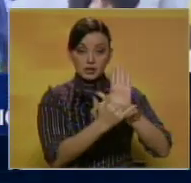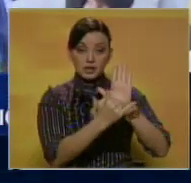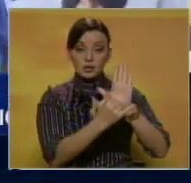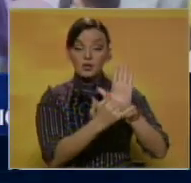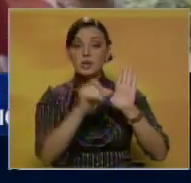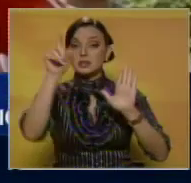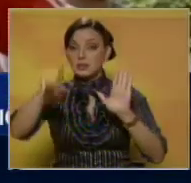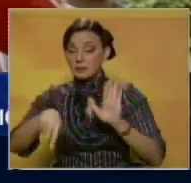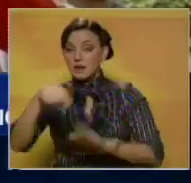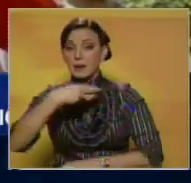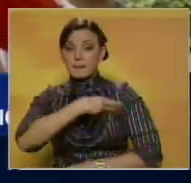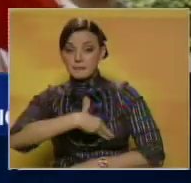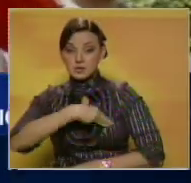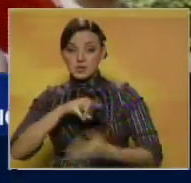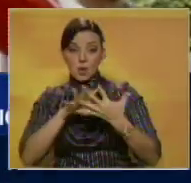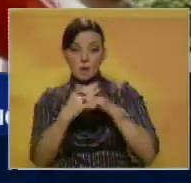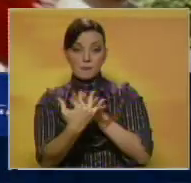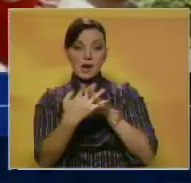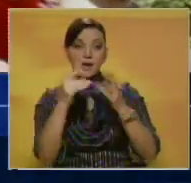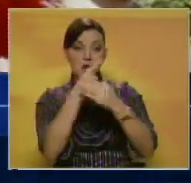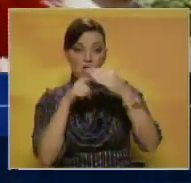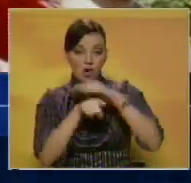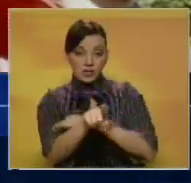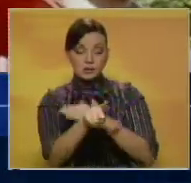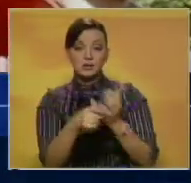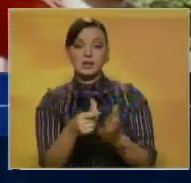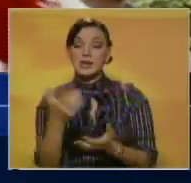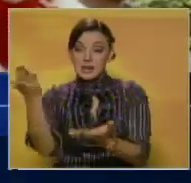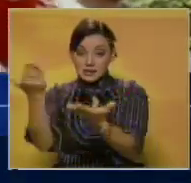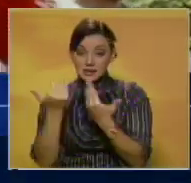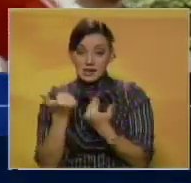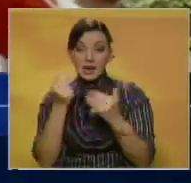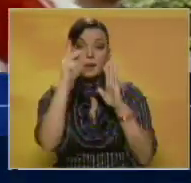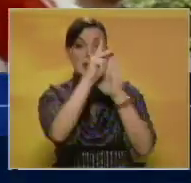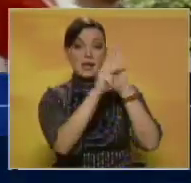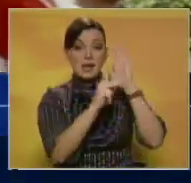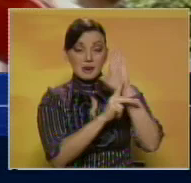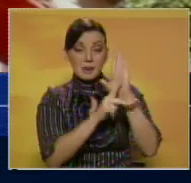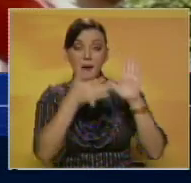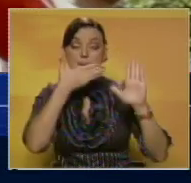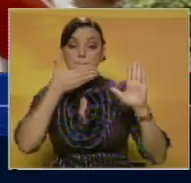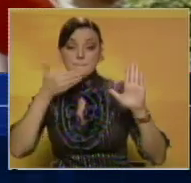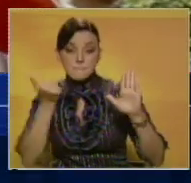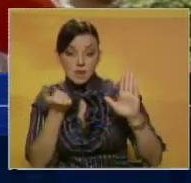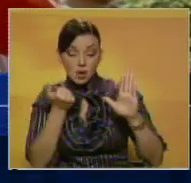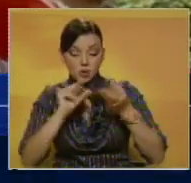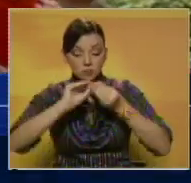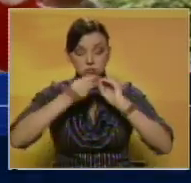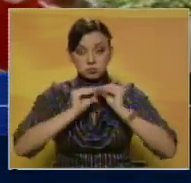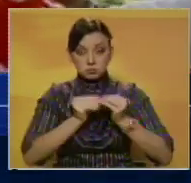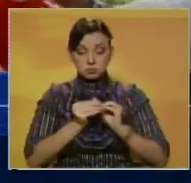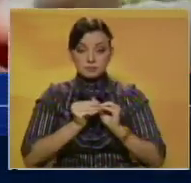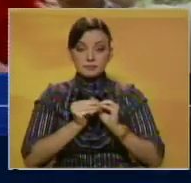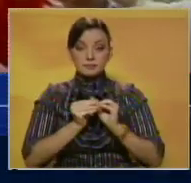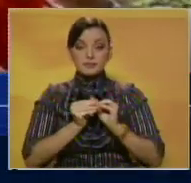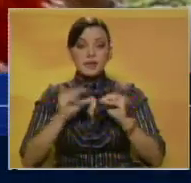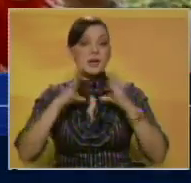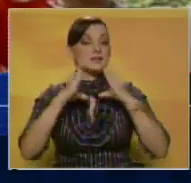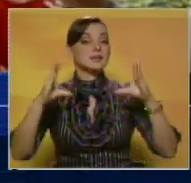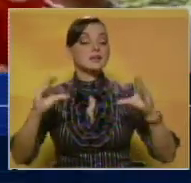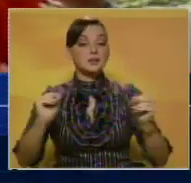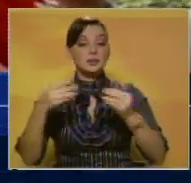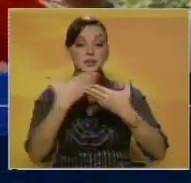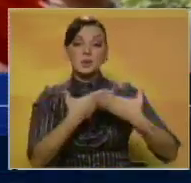Barrio Adentro. Para que me traigan el plan de mejoramiento, ampliación y rectificación de todos